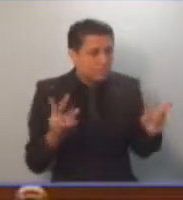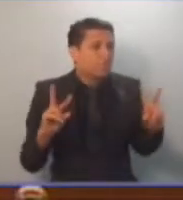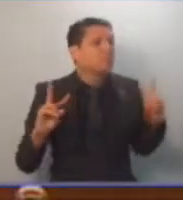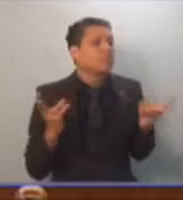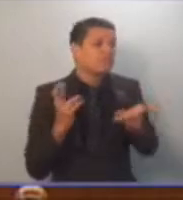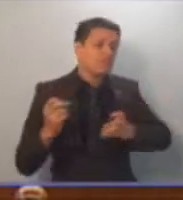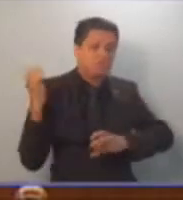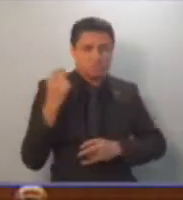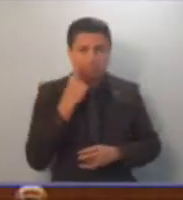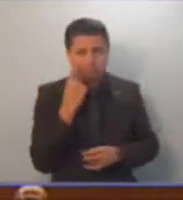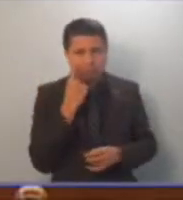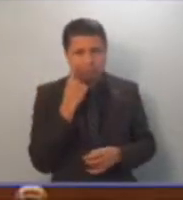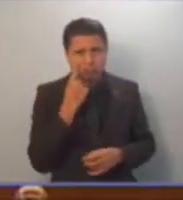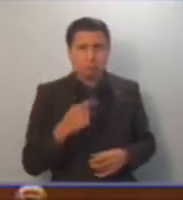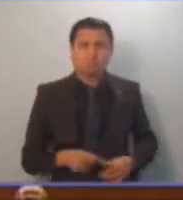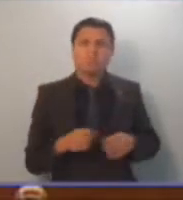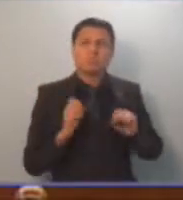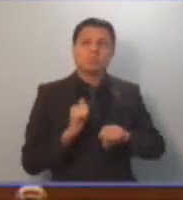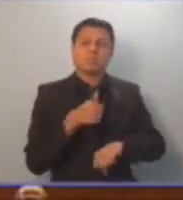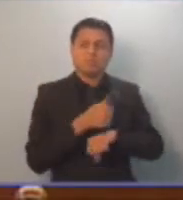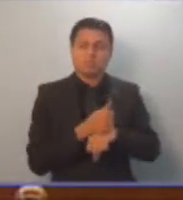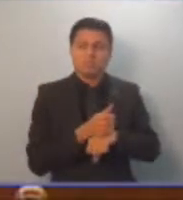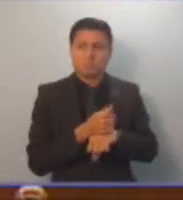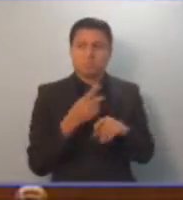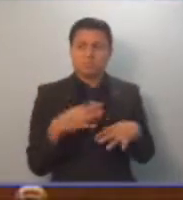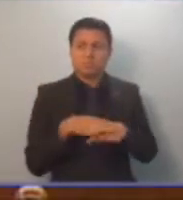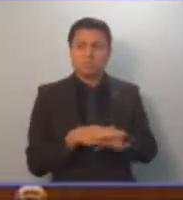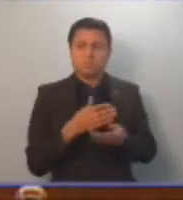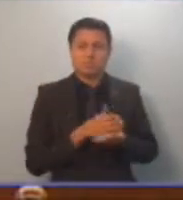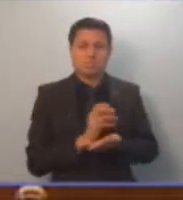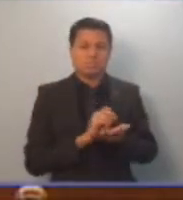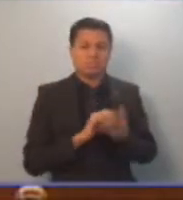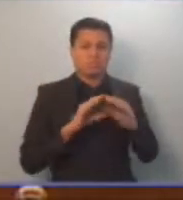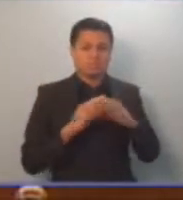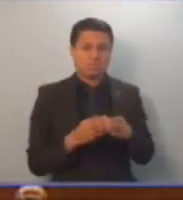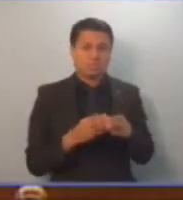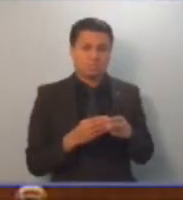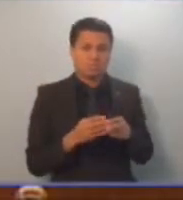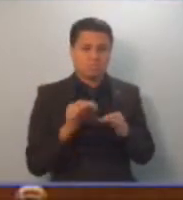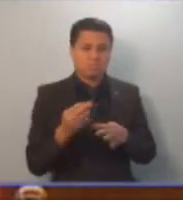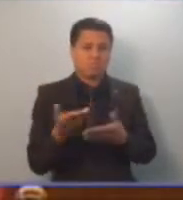asuntos delicados y que forman parte del Sacro Colegio, que tiene